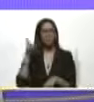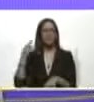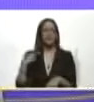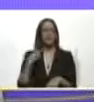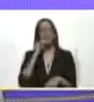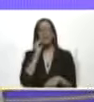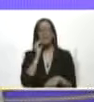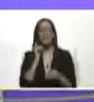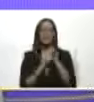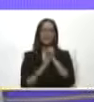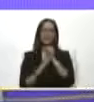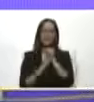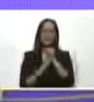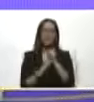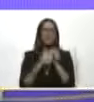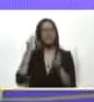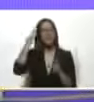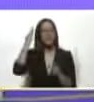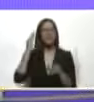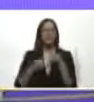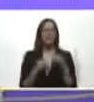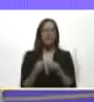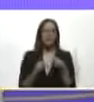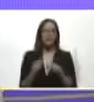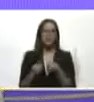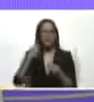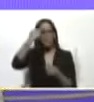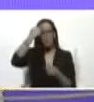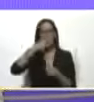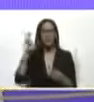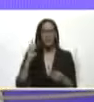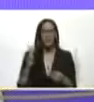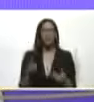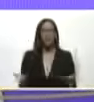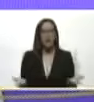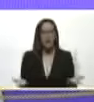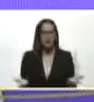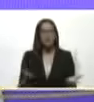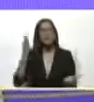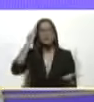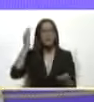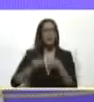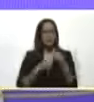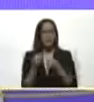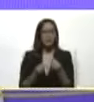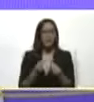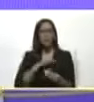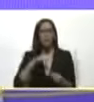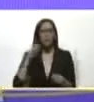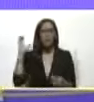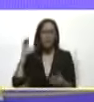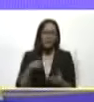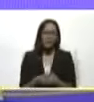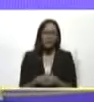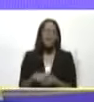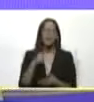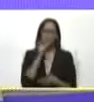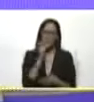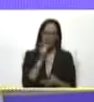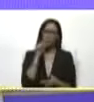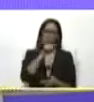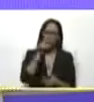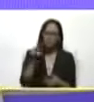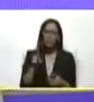experiencia liderazgo Y saben qué hacer con el pueblo de Venezuela saben qué hacer con nuestro país pregúntenle